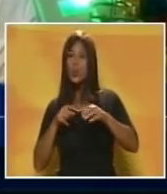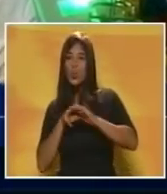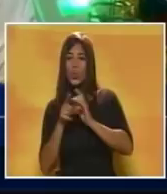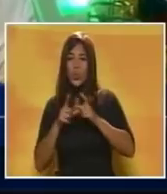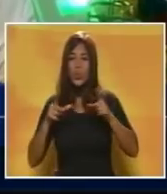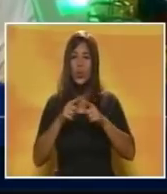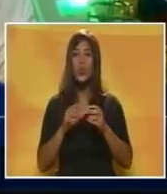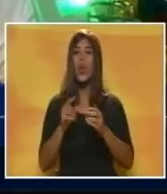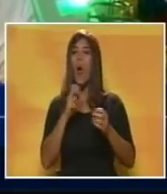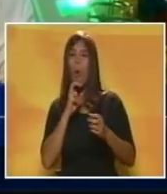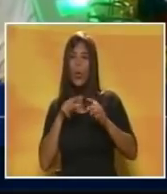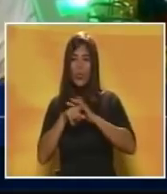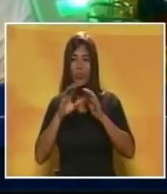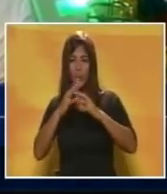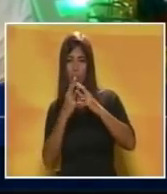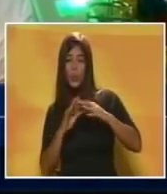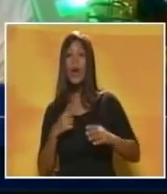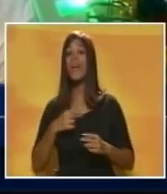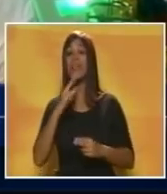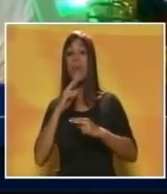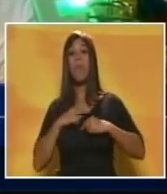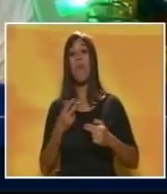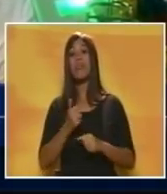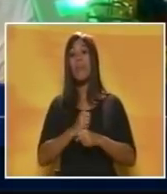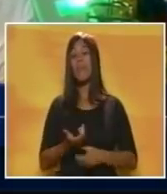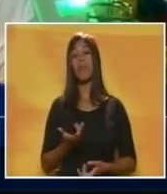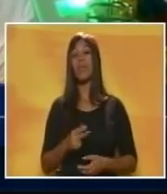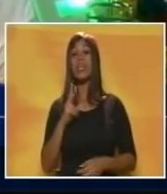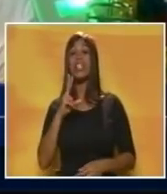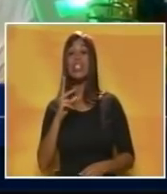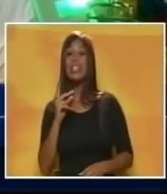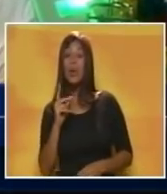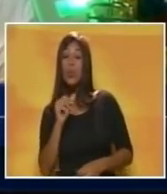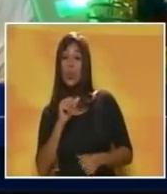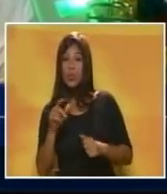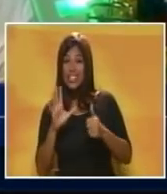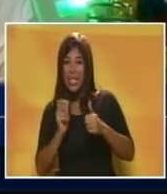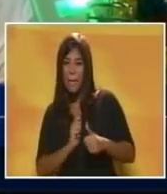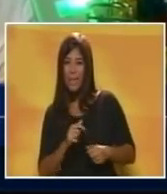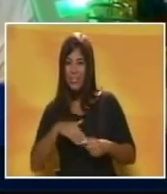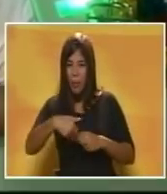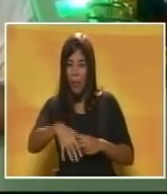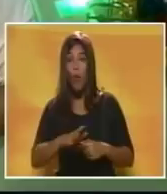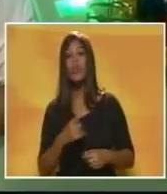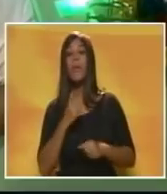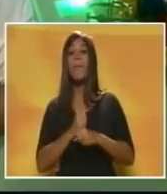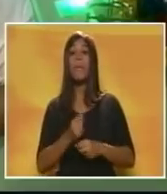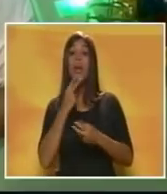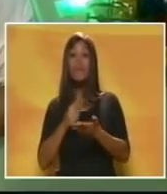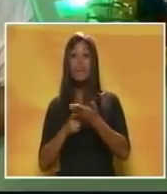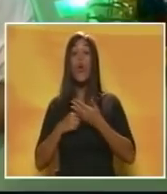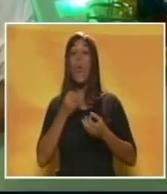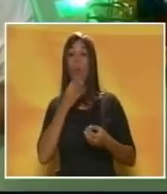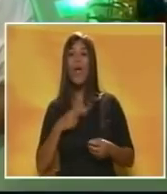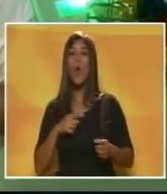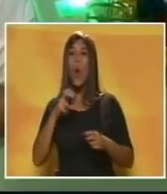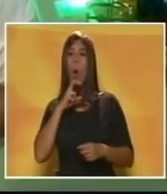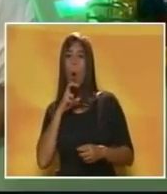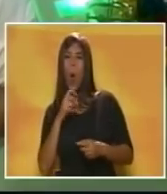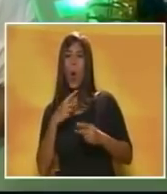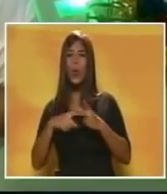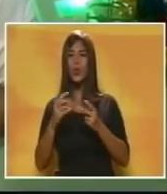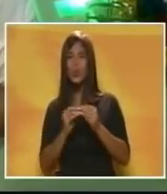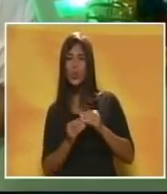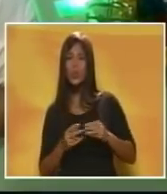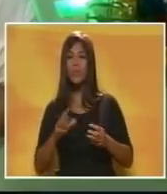los resultados esperados. Sin embargo, para el segundo semestre del año esperan dar buenas noticias en materia de explotación de oro, grafito